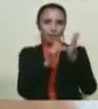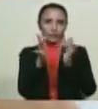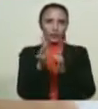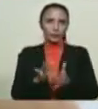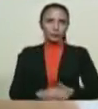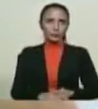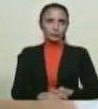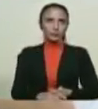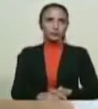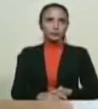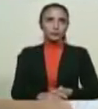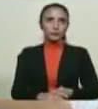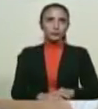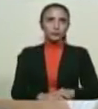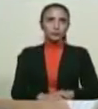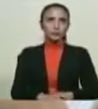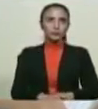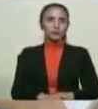24.